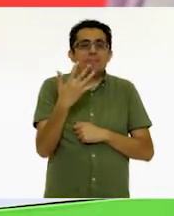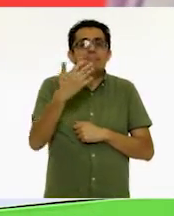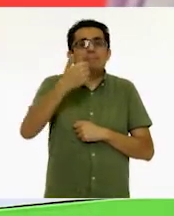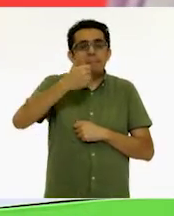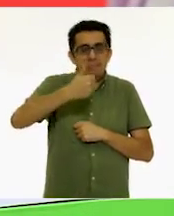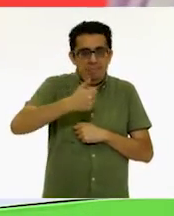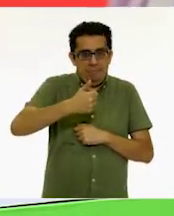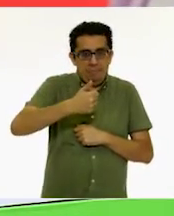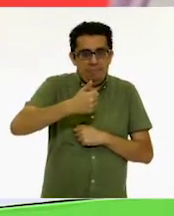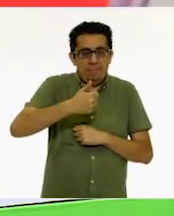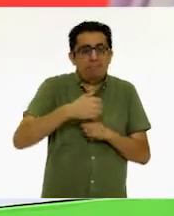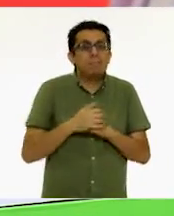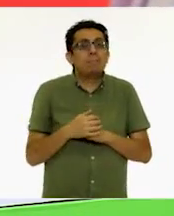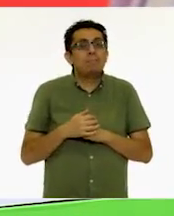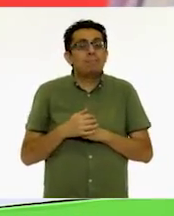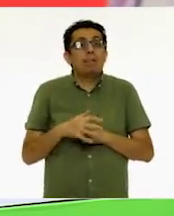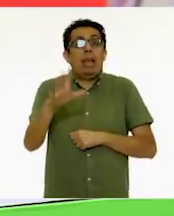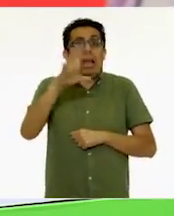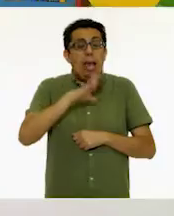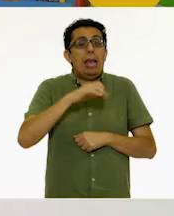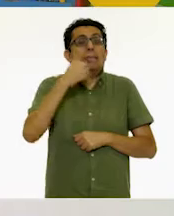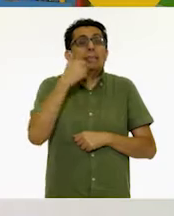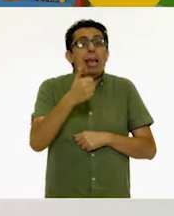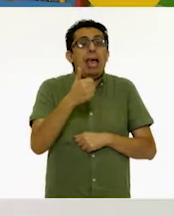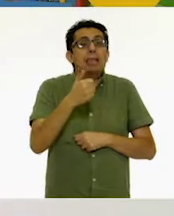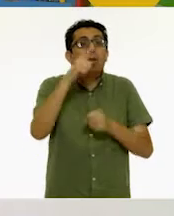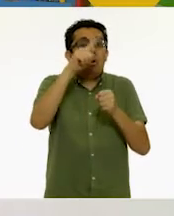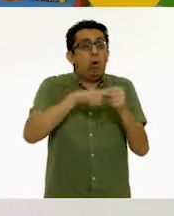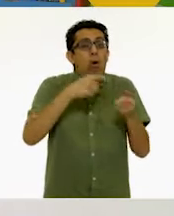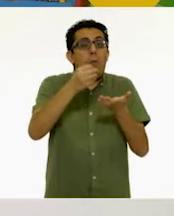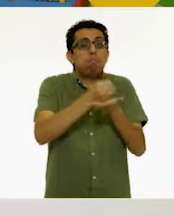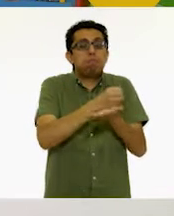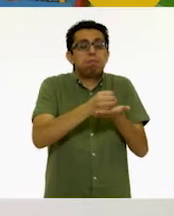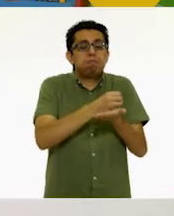1, 2, 3, 4, 5 y 6. Son 6 crayones.